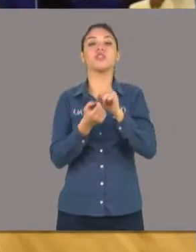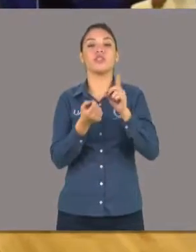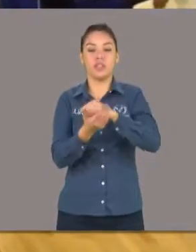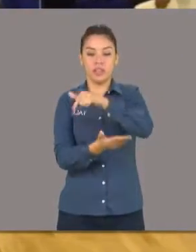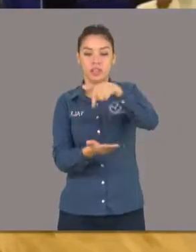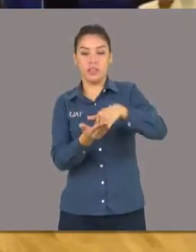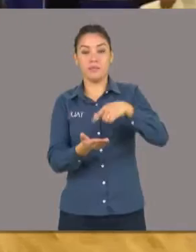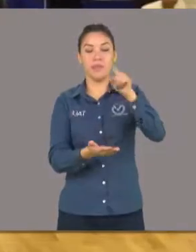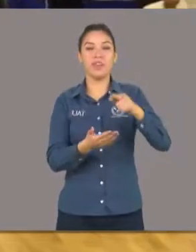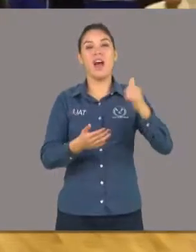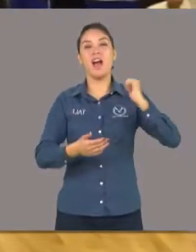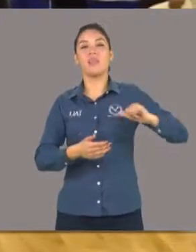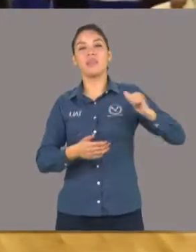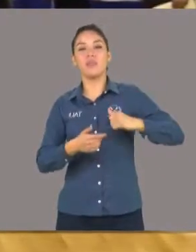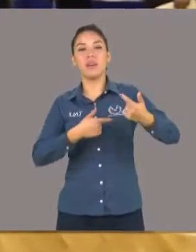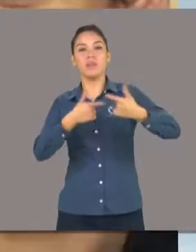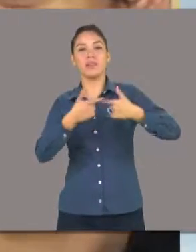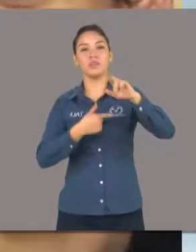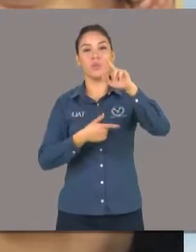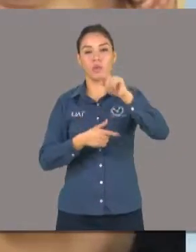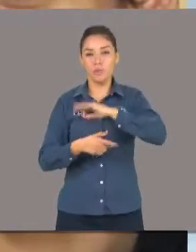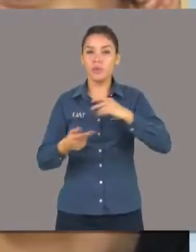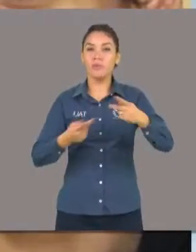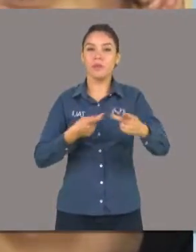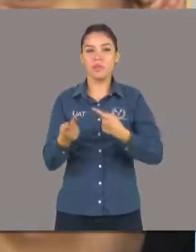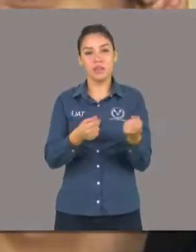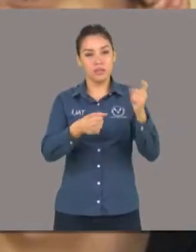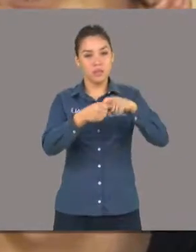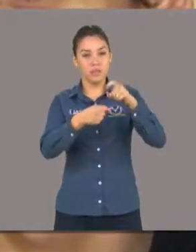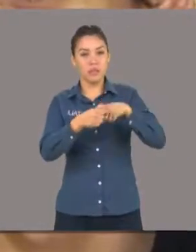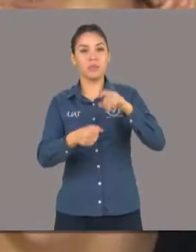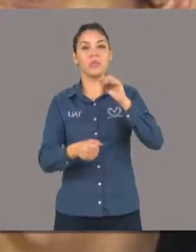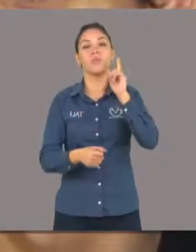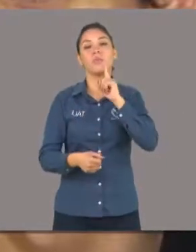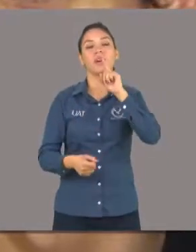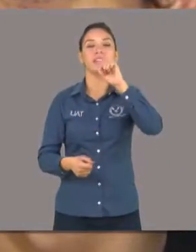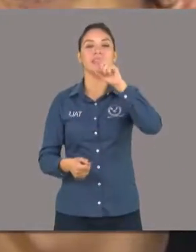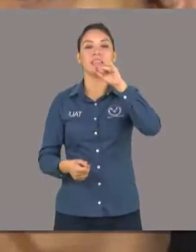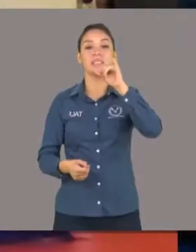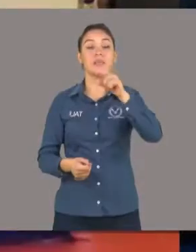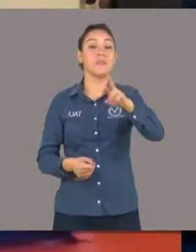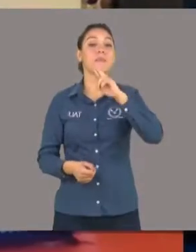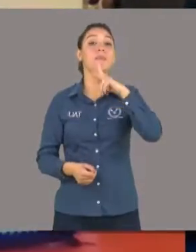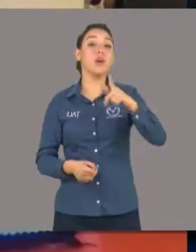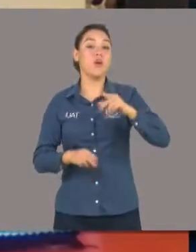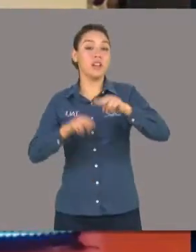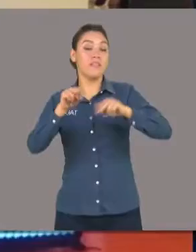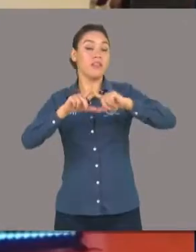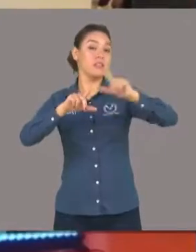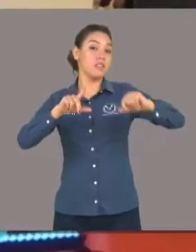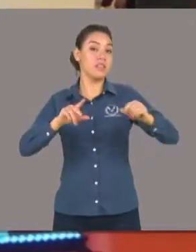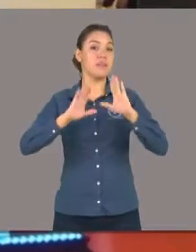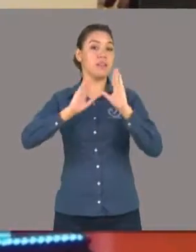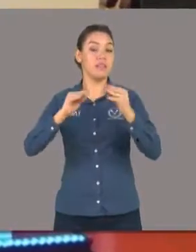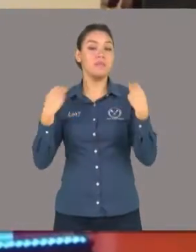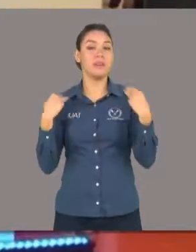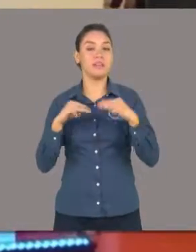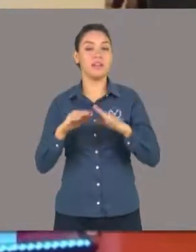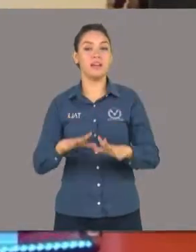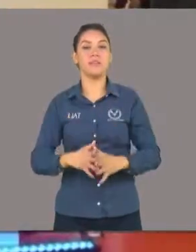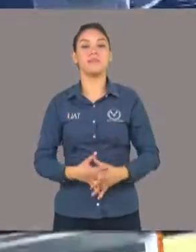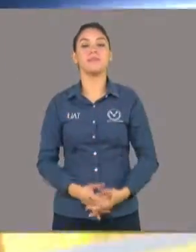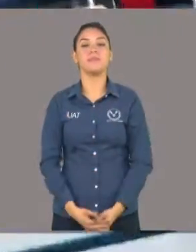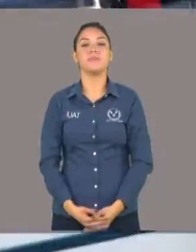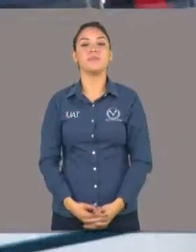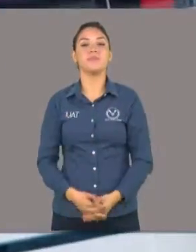de reunión es el antiguo gimnasio de la UAD. Déjense venir a las prácticas. Ceci Martínez Aguilera es la instructora y es de las mejores a nivel nacional e